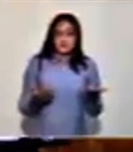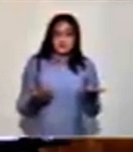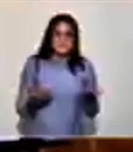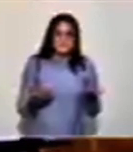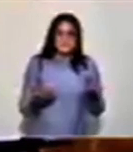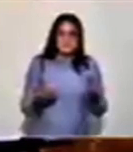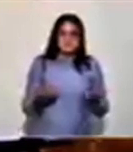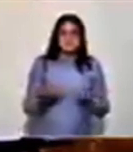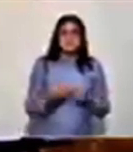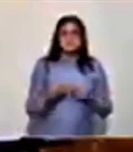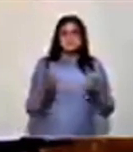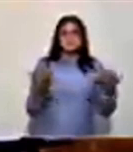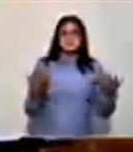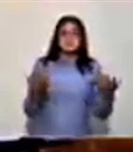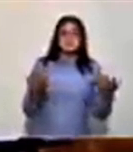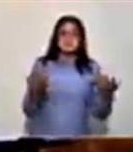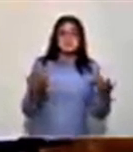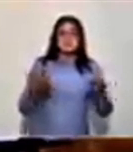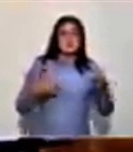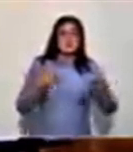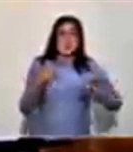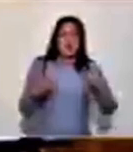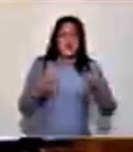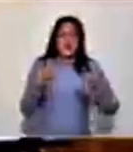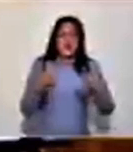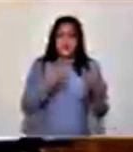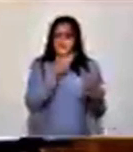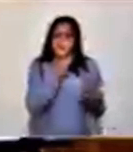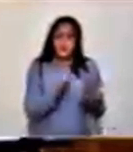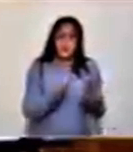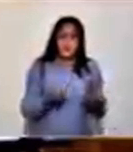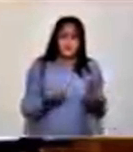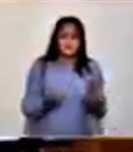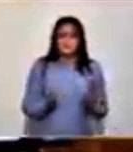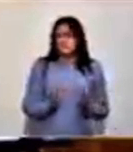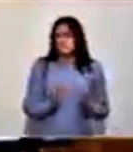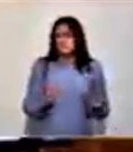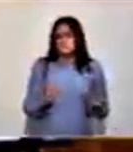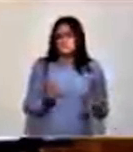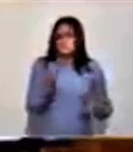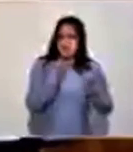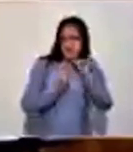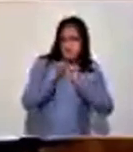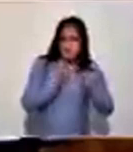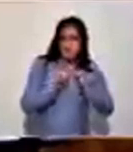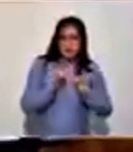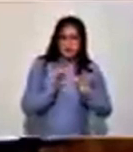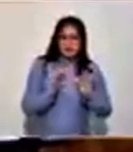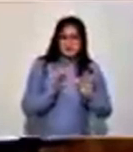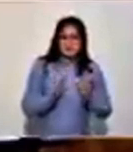de ¿cómo se llama? De festejos, de, ¿no? De bares,